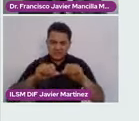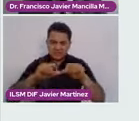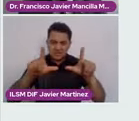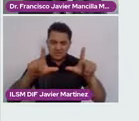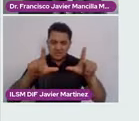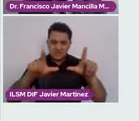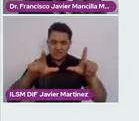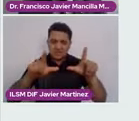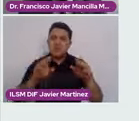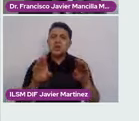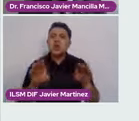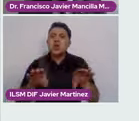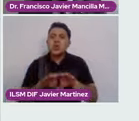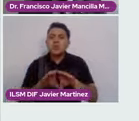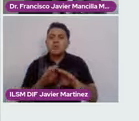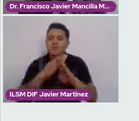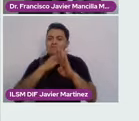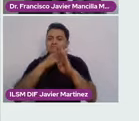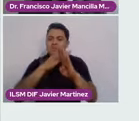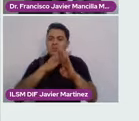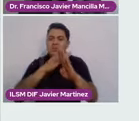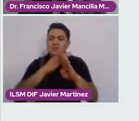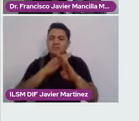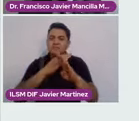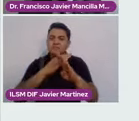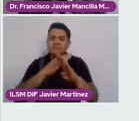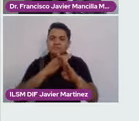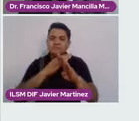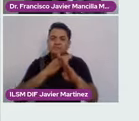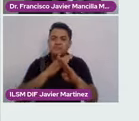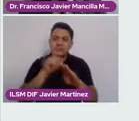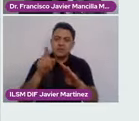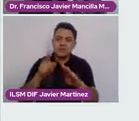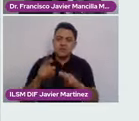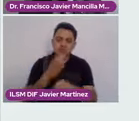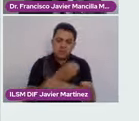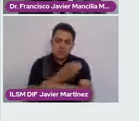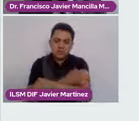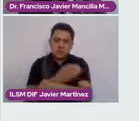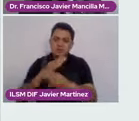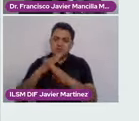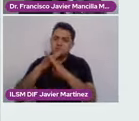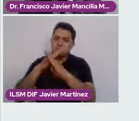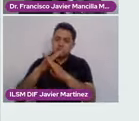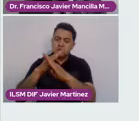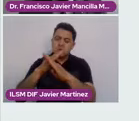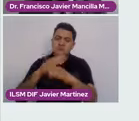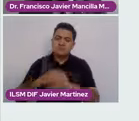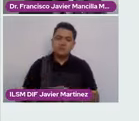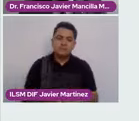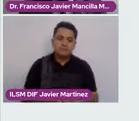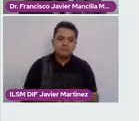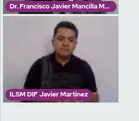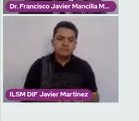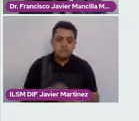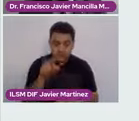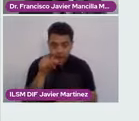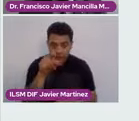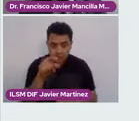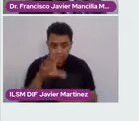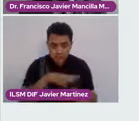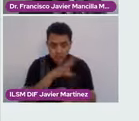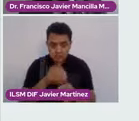bloquea, digamos, toda la pantalla de la que comparte. ¿Ahí se está viendo completa? Todavía